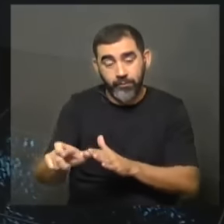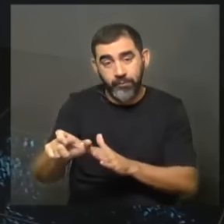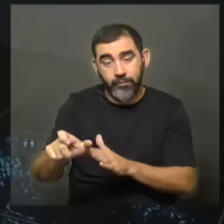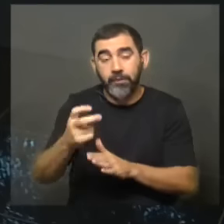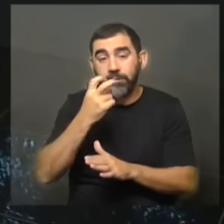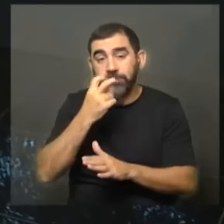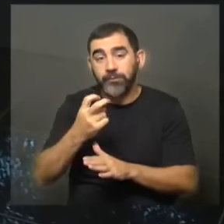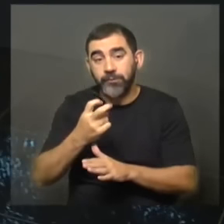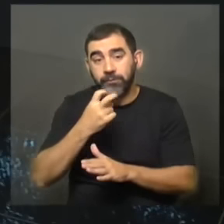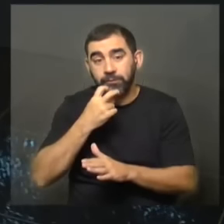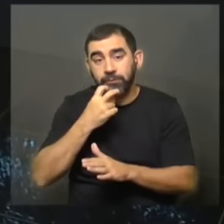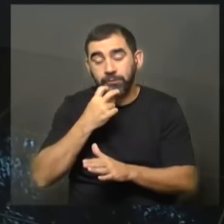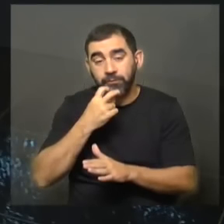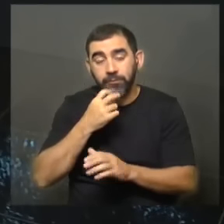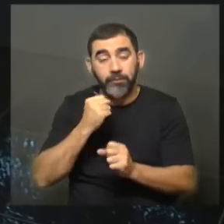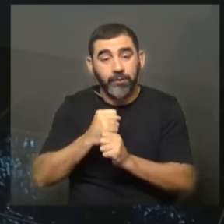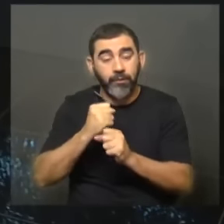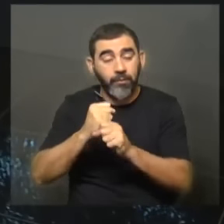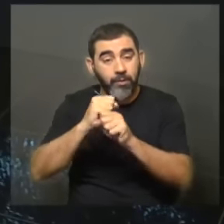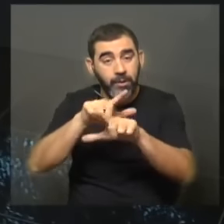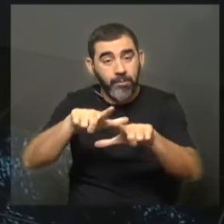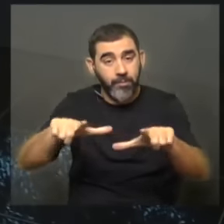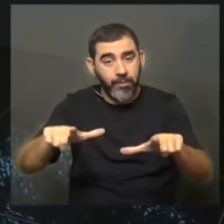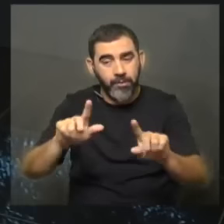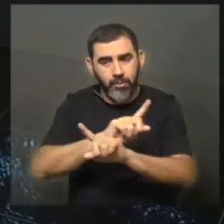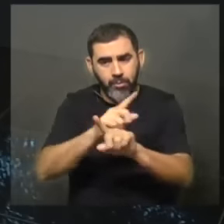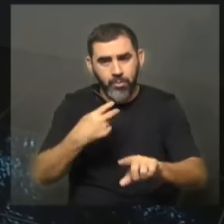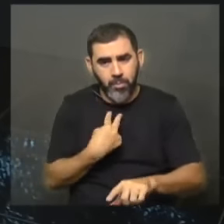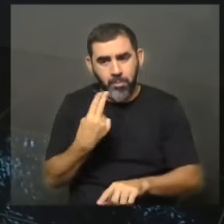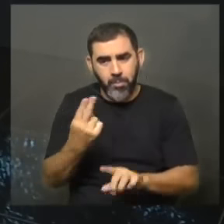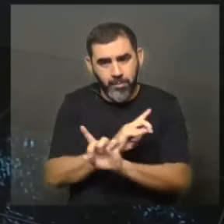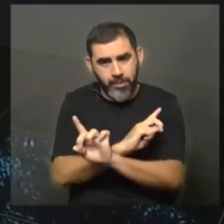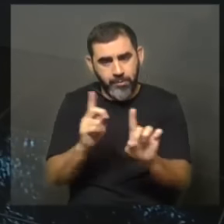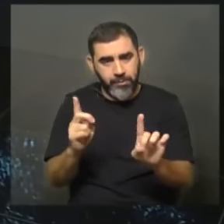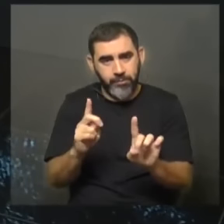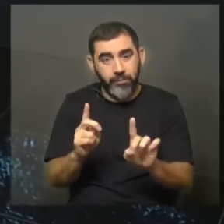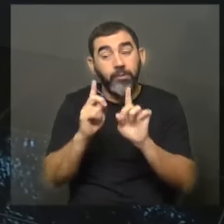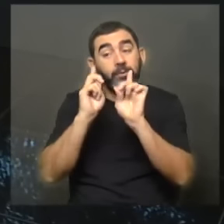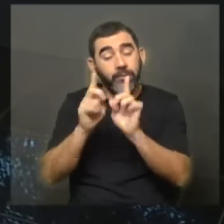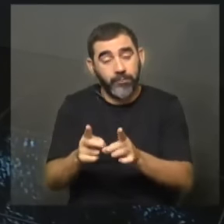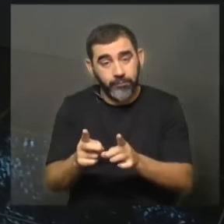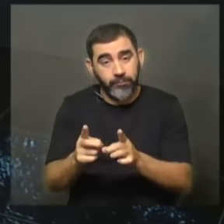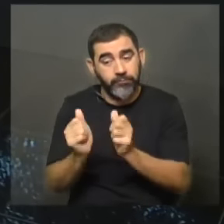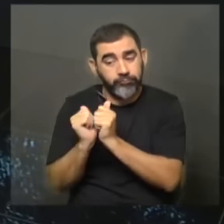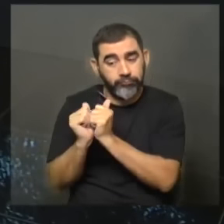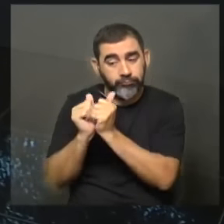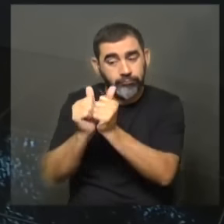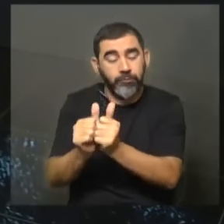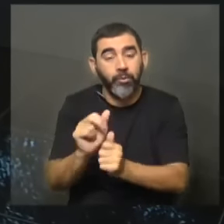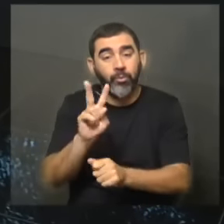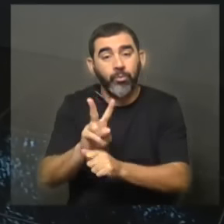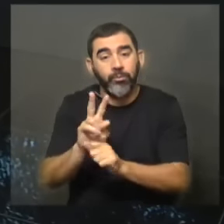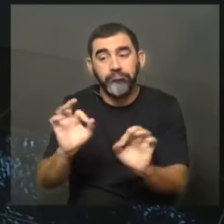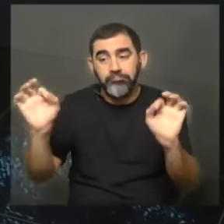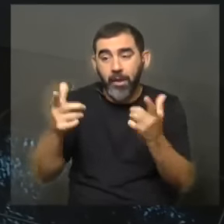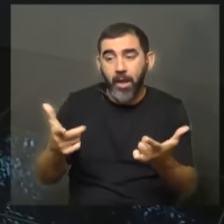San José para realizar tareas de limpieza para las que no estaba autorizado y lo hizo además acompañado de custodias que